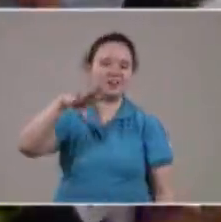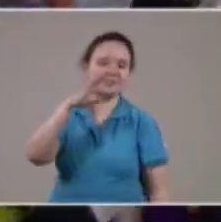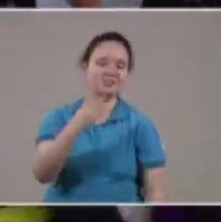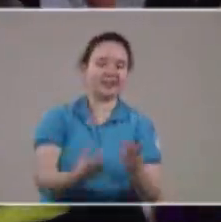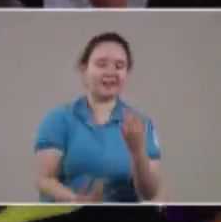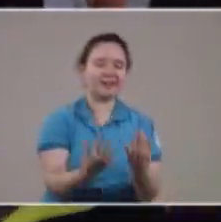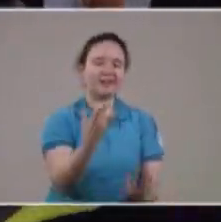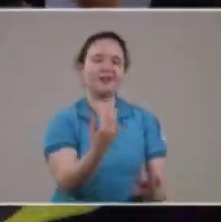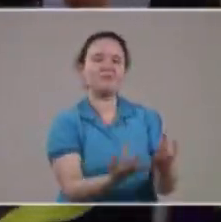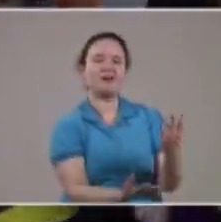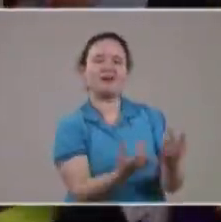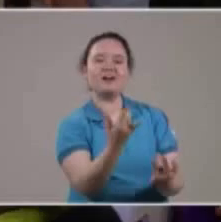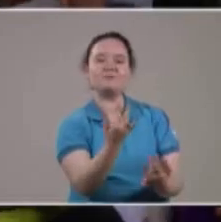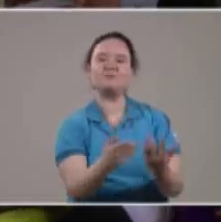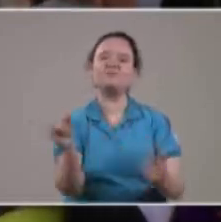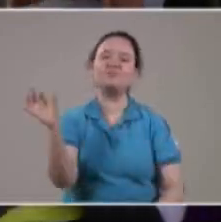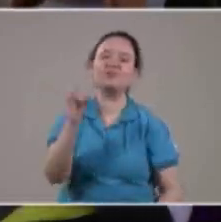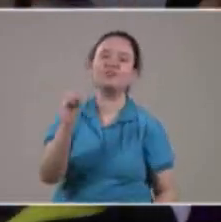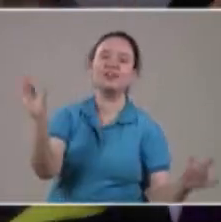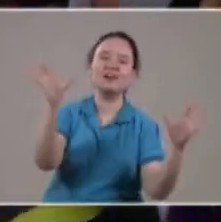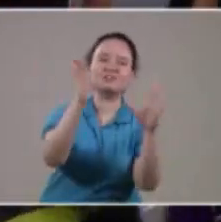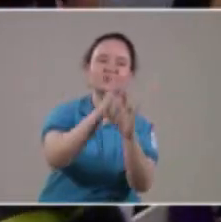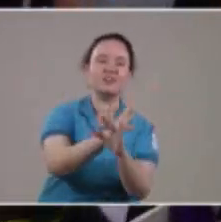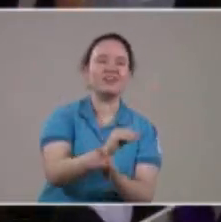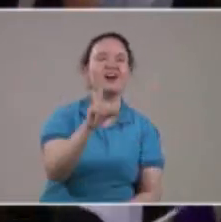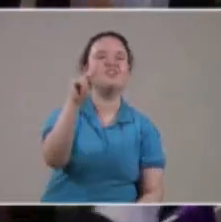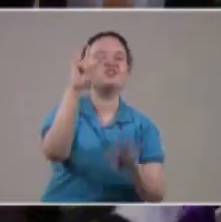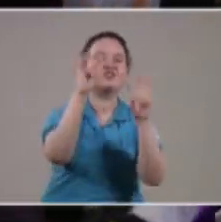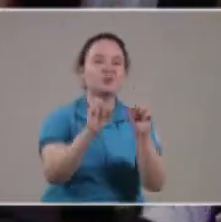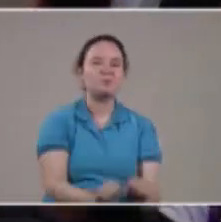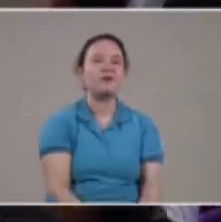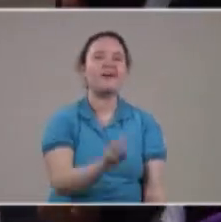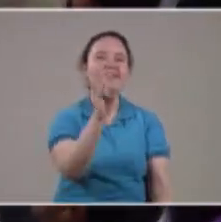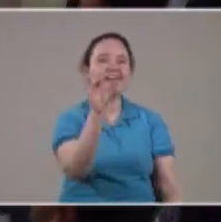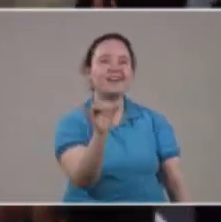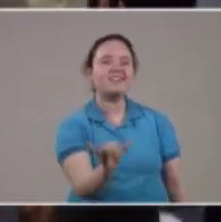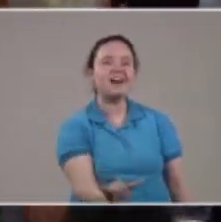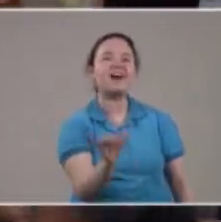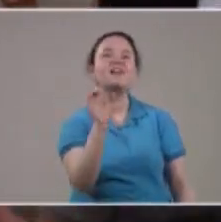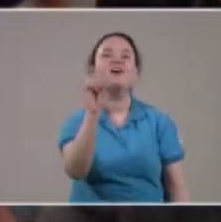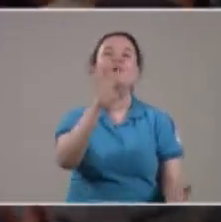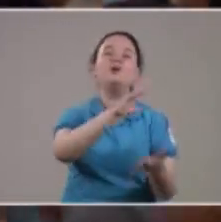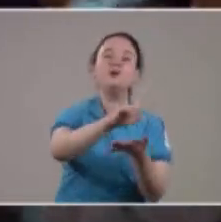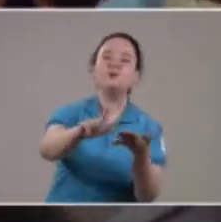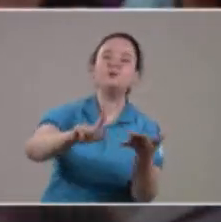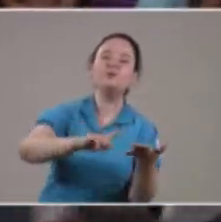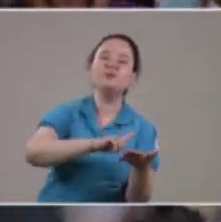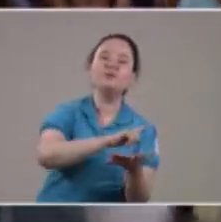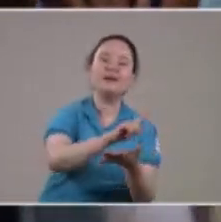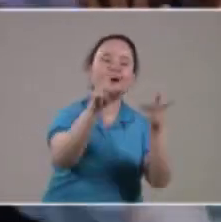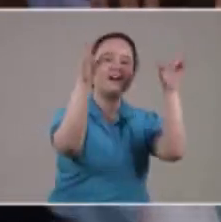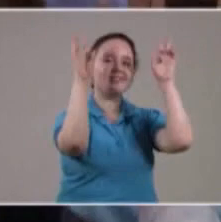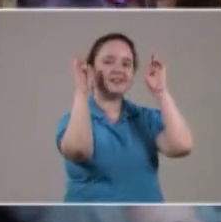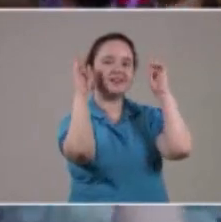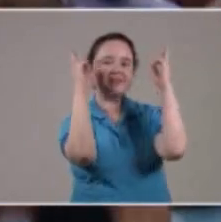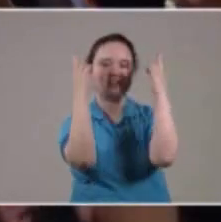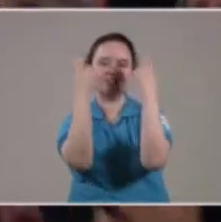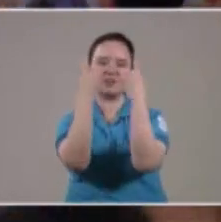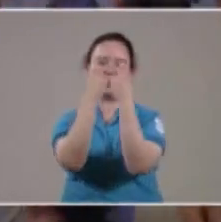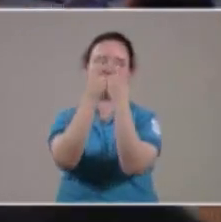Pureza y luz que quema, donde la oscuridad no se puede quedar. Un lugar